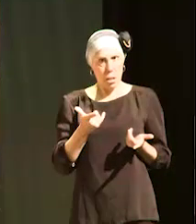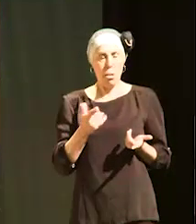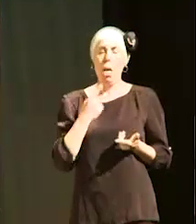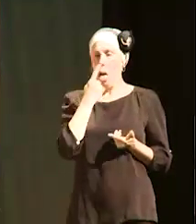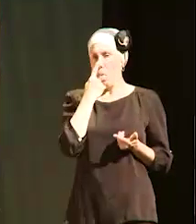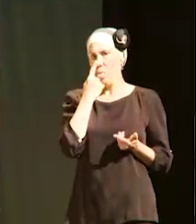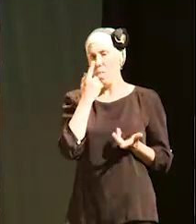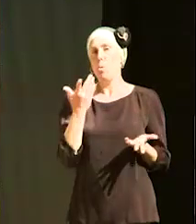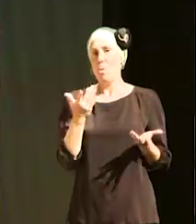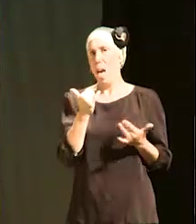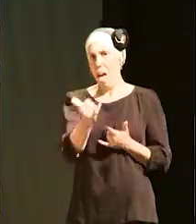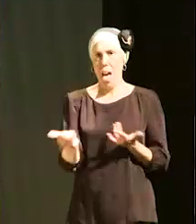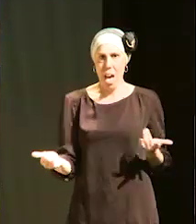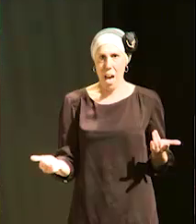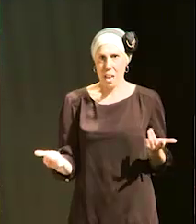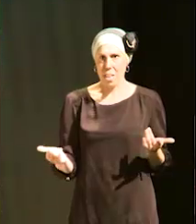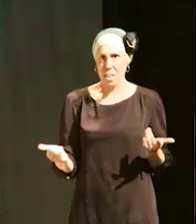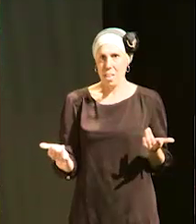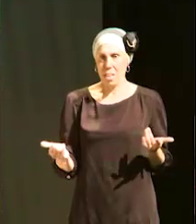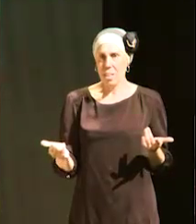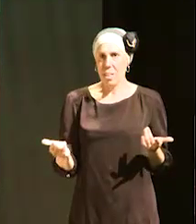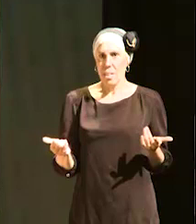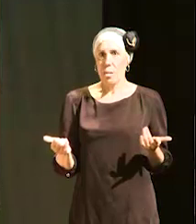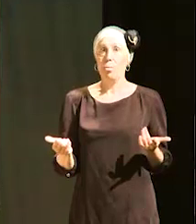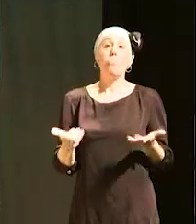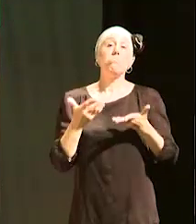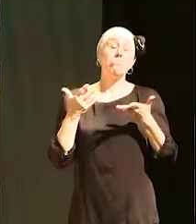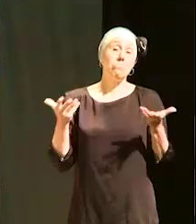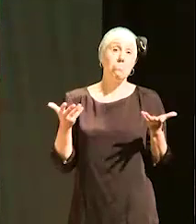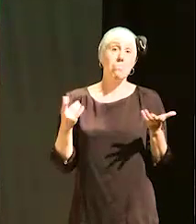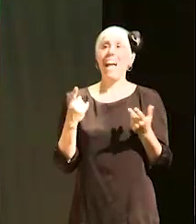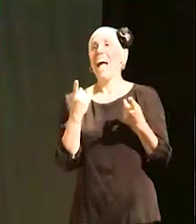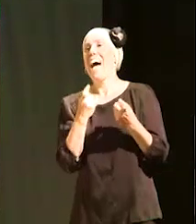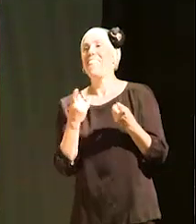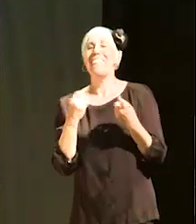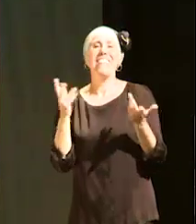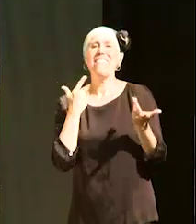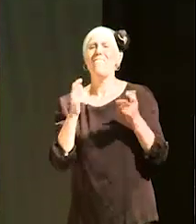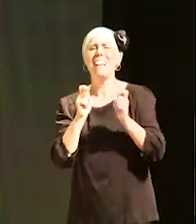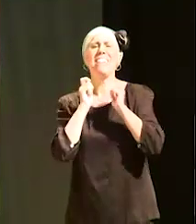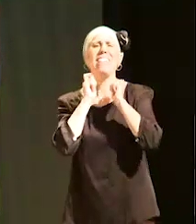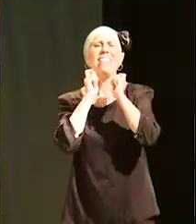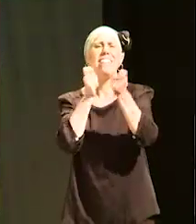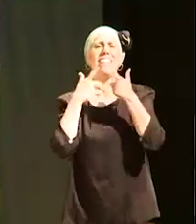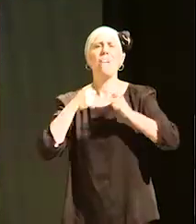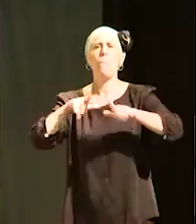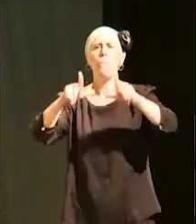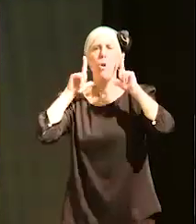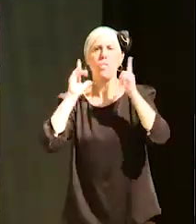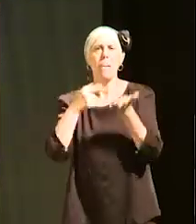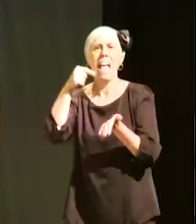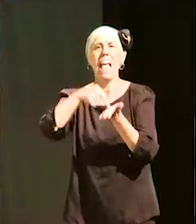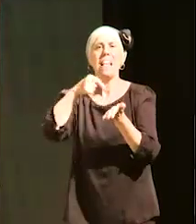nosotros mismos nosotras y es la de visibilizar y es la de generar la de exigir políticas